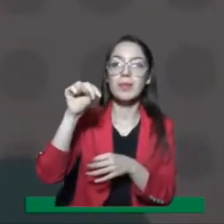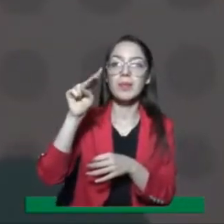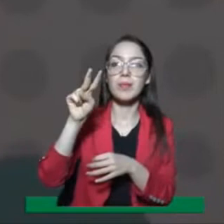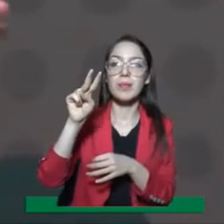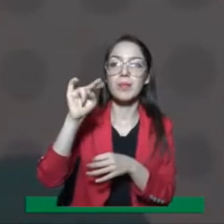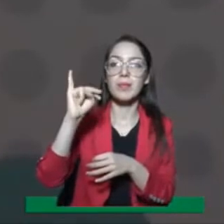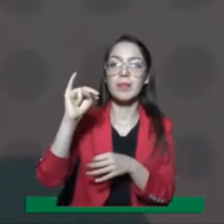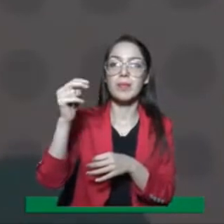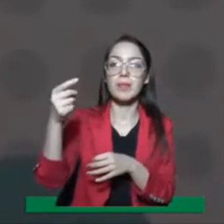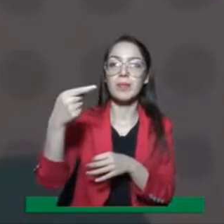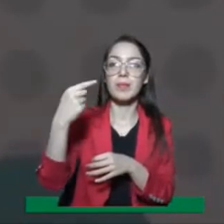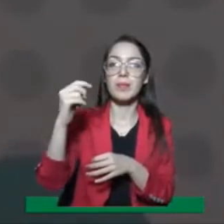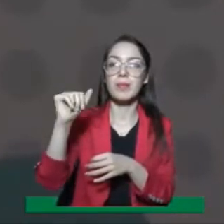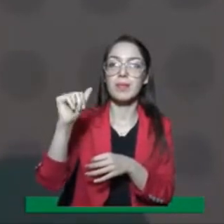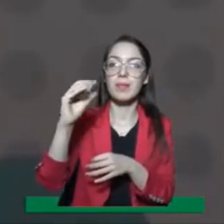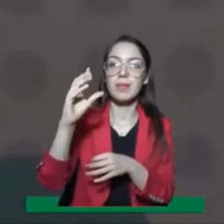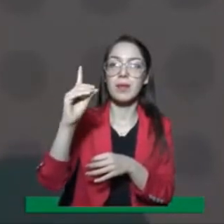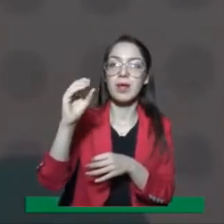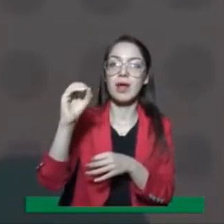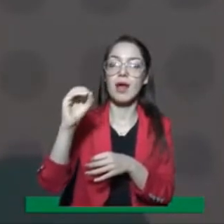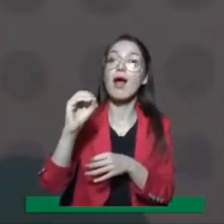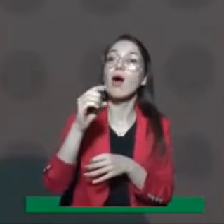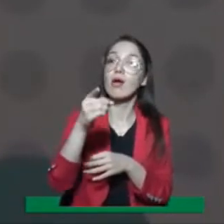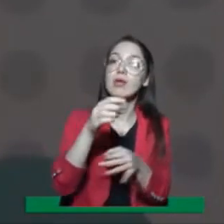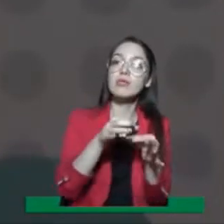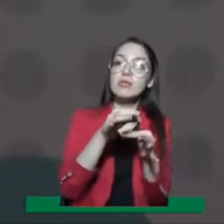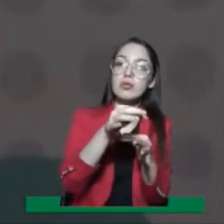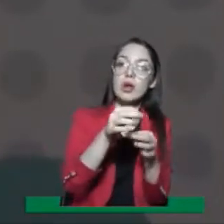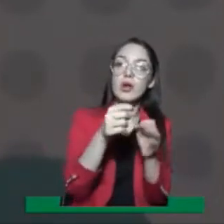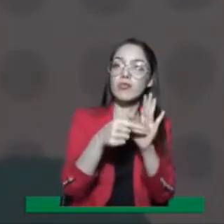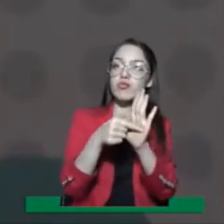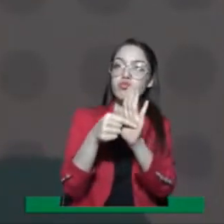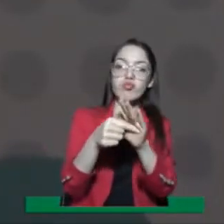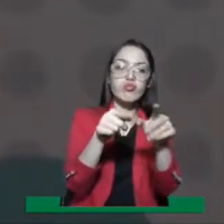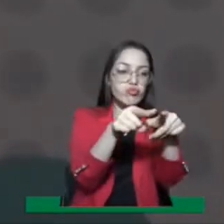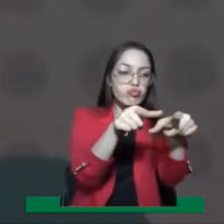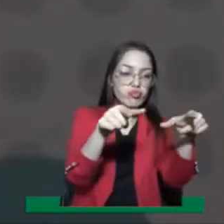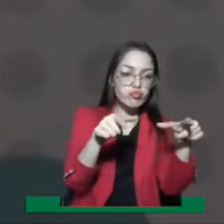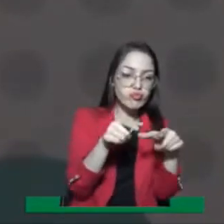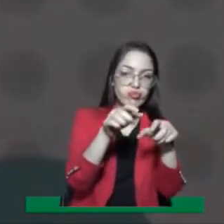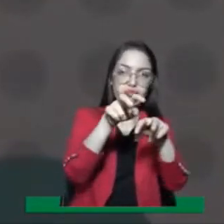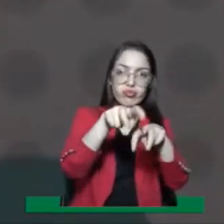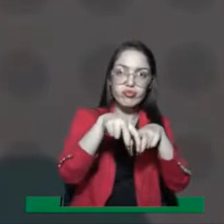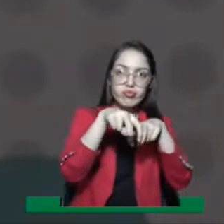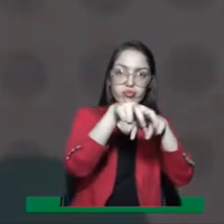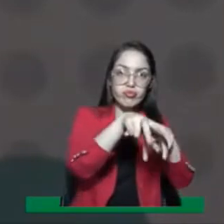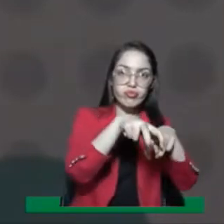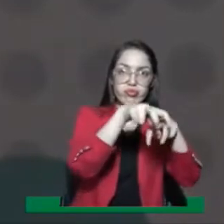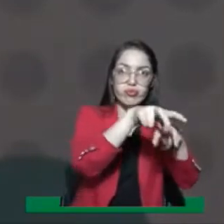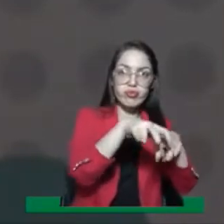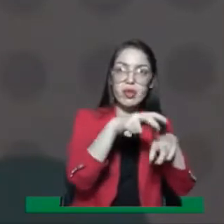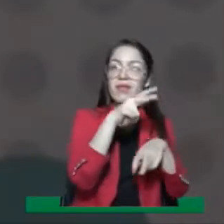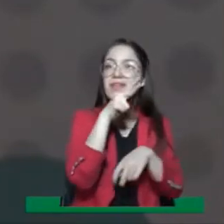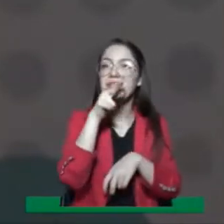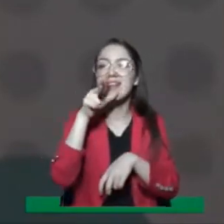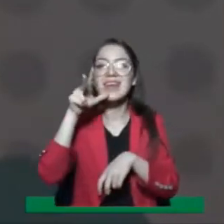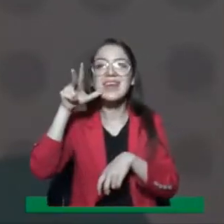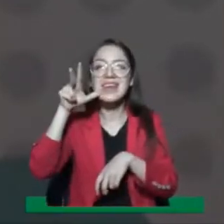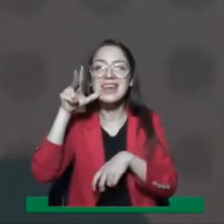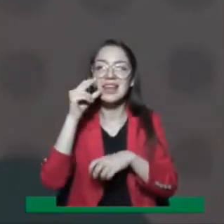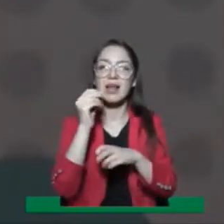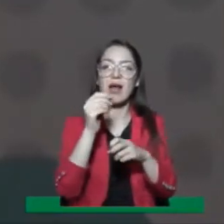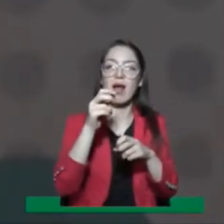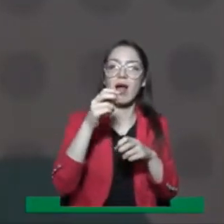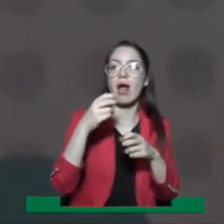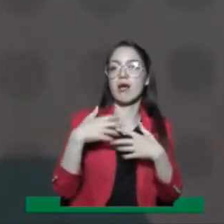pequeña muestra agropecuaria donde teníamos animales en las fincas que exponíamos en estos eventos